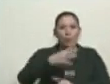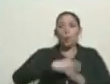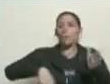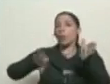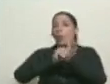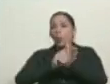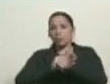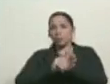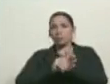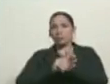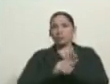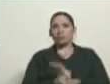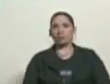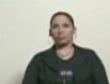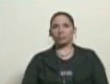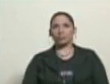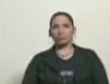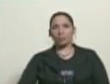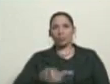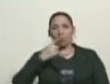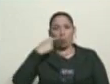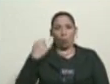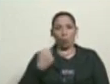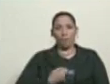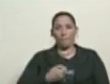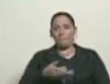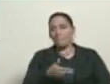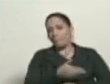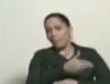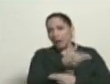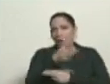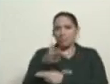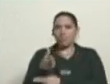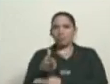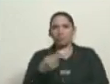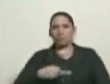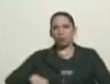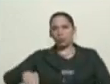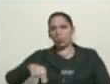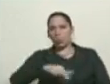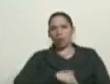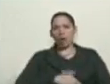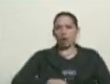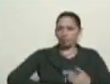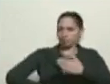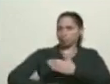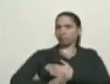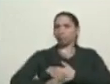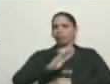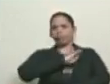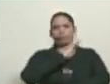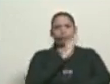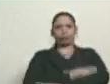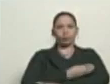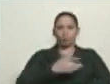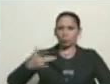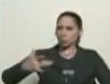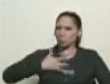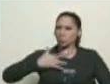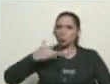a ratificar, los hombres de armas, nuestro carácter eminentemente